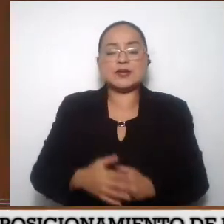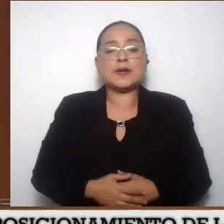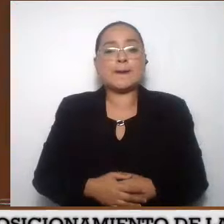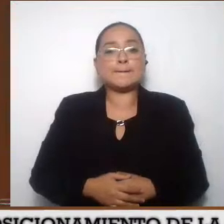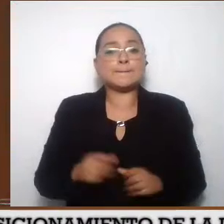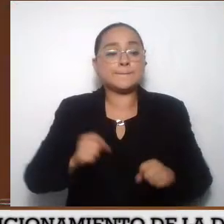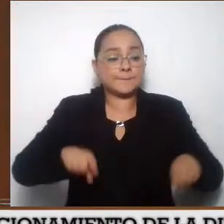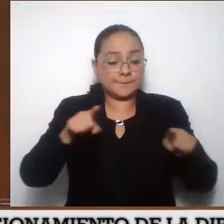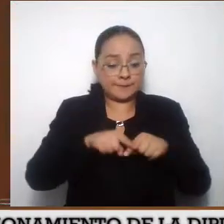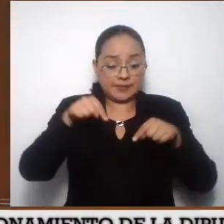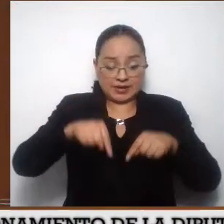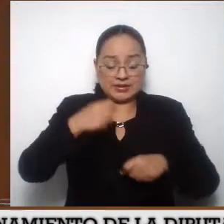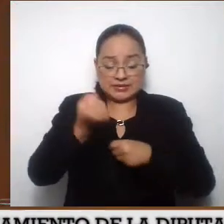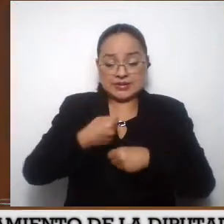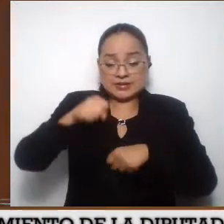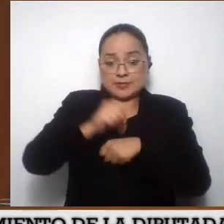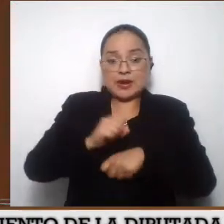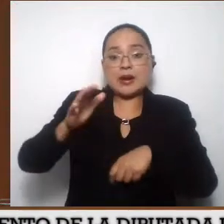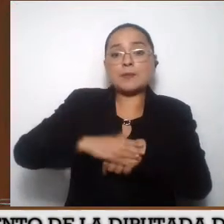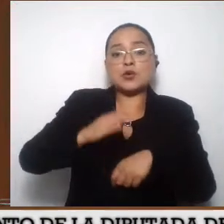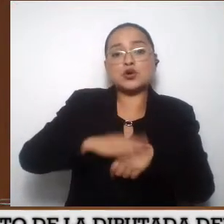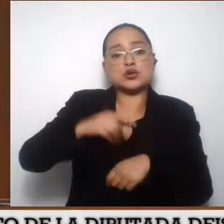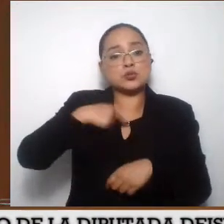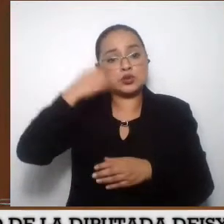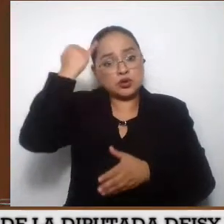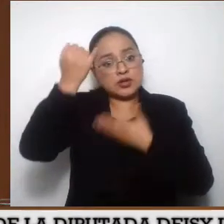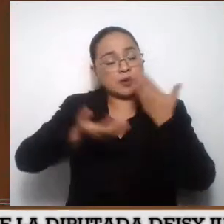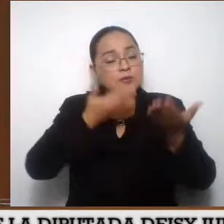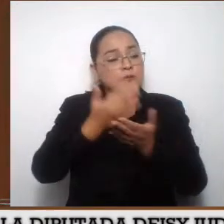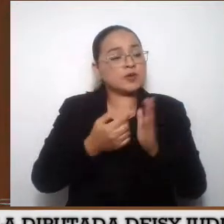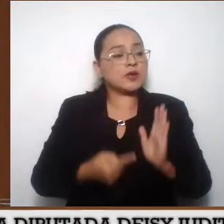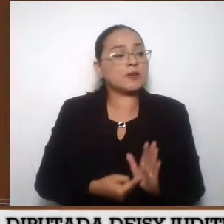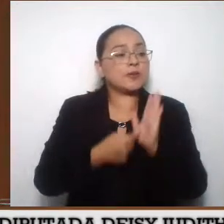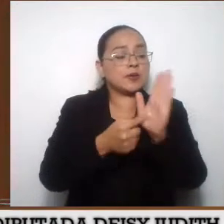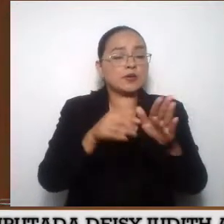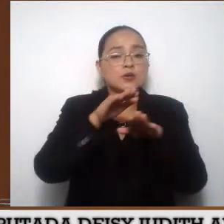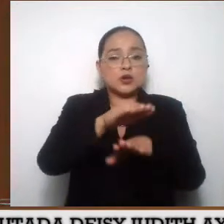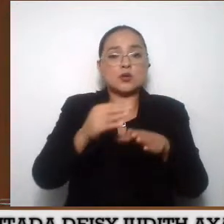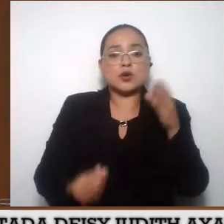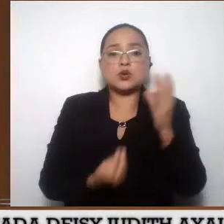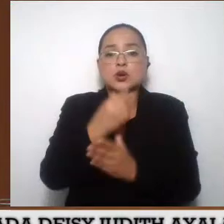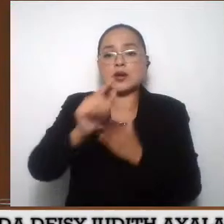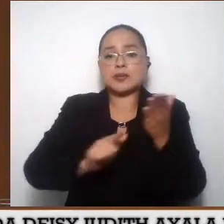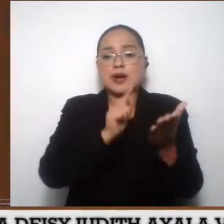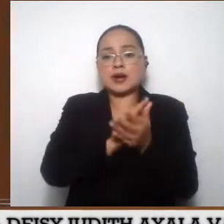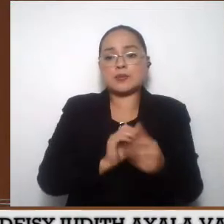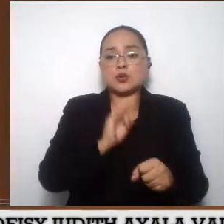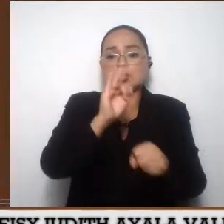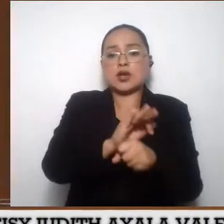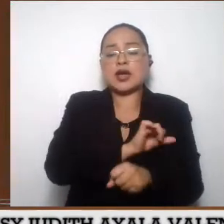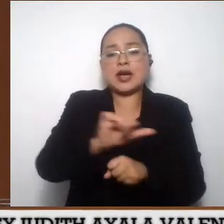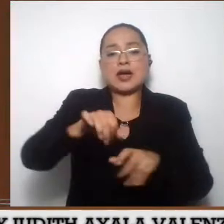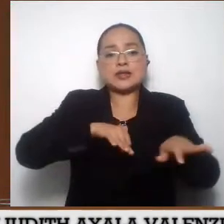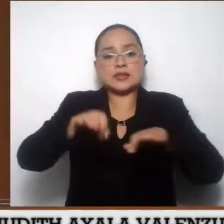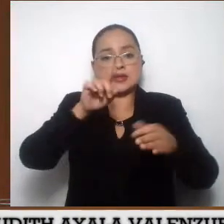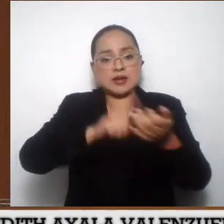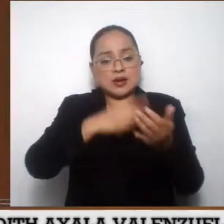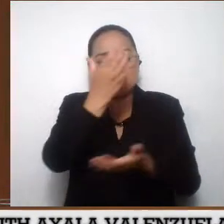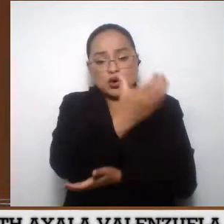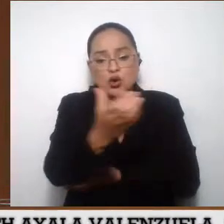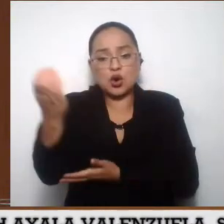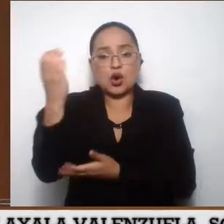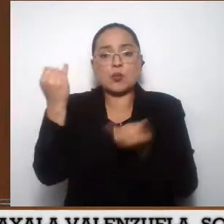semana presentaré iniciativa que propone expedir la Ley de Protección a las Actividades del Campo y el